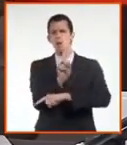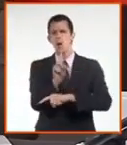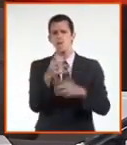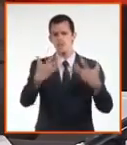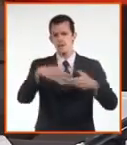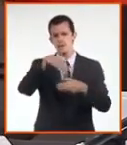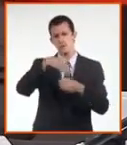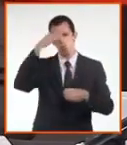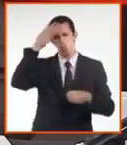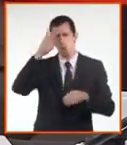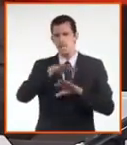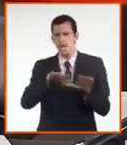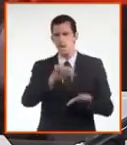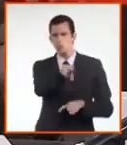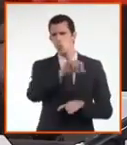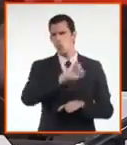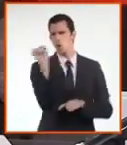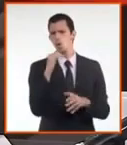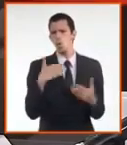como explicó la vicepresidenta